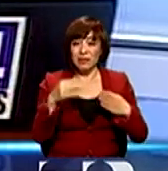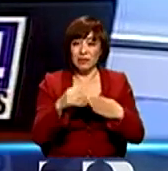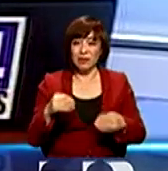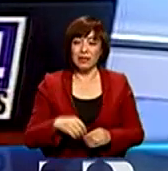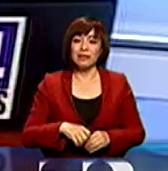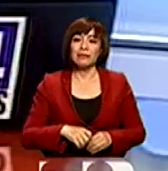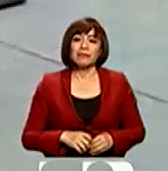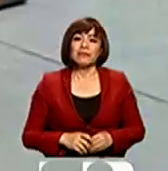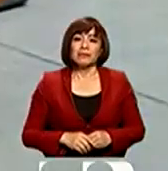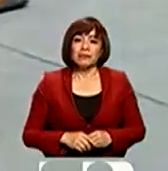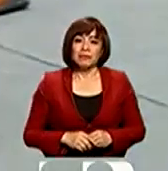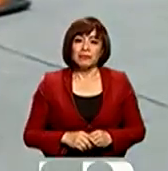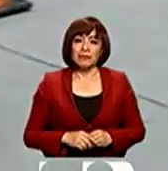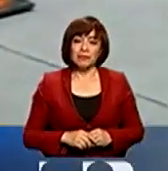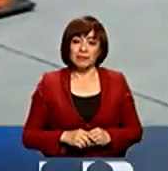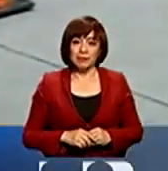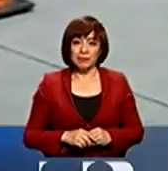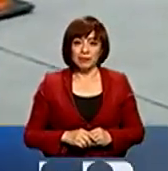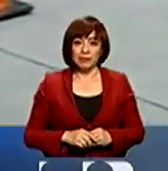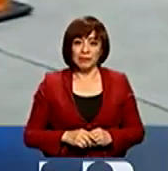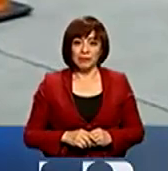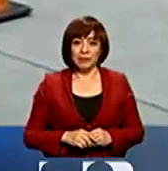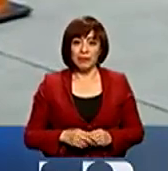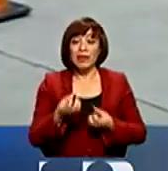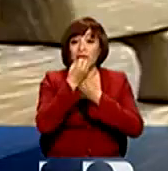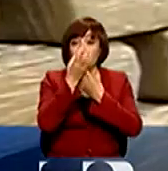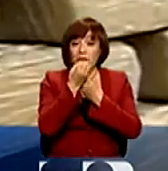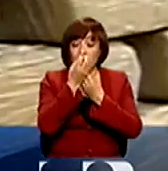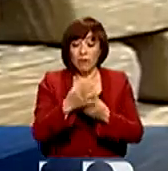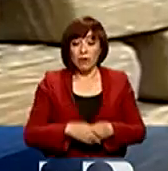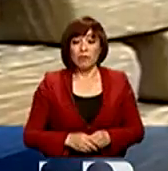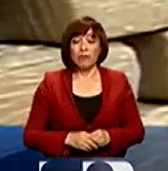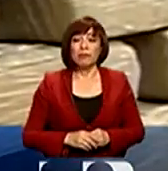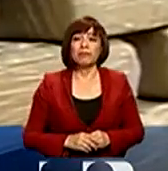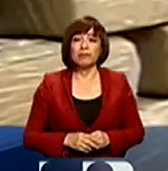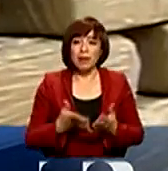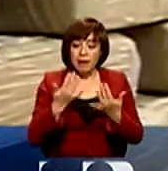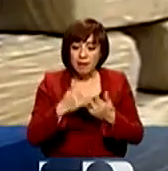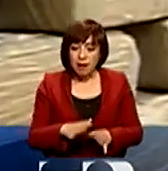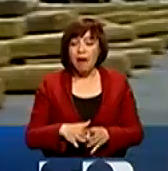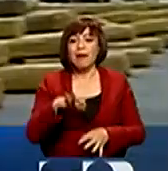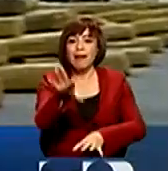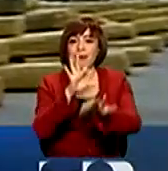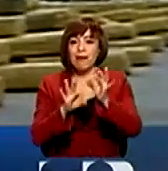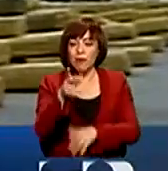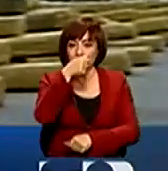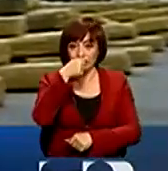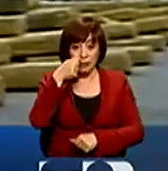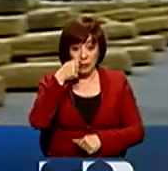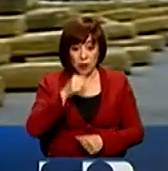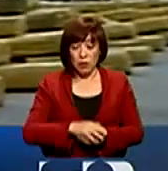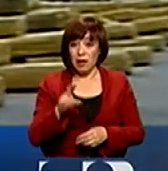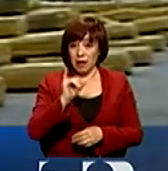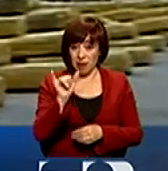internacional. La Unidad de Información de Puertos y Aeropuertos UIPA incautó 600 paquetes con cocaína tipo